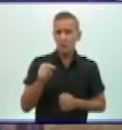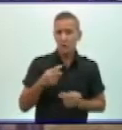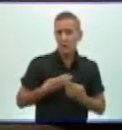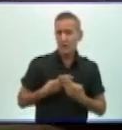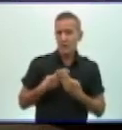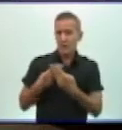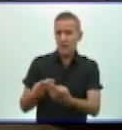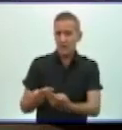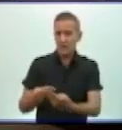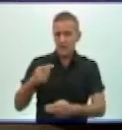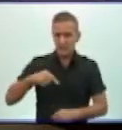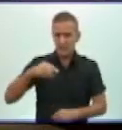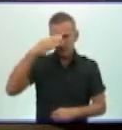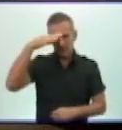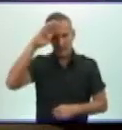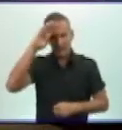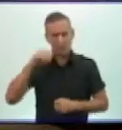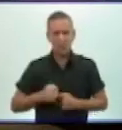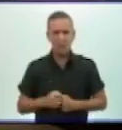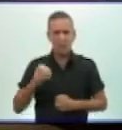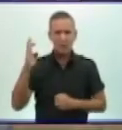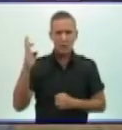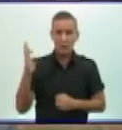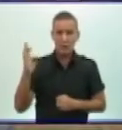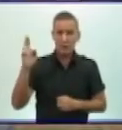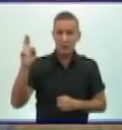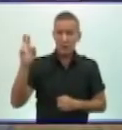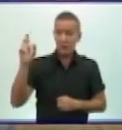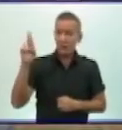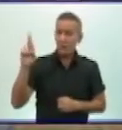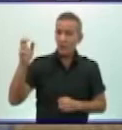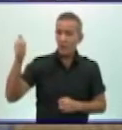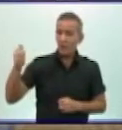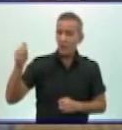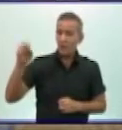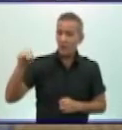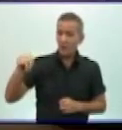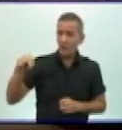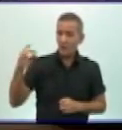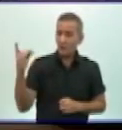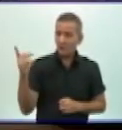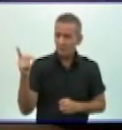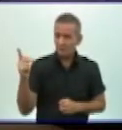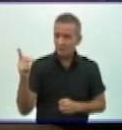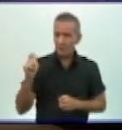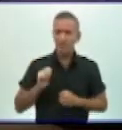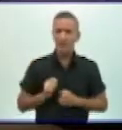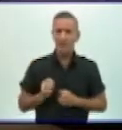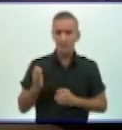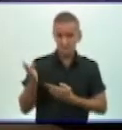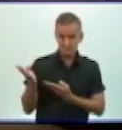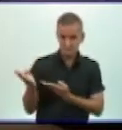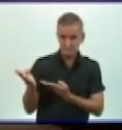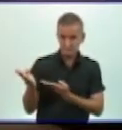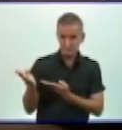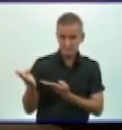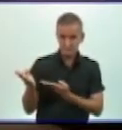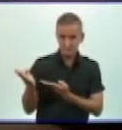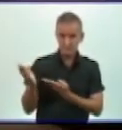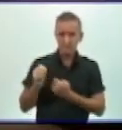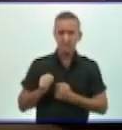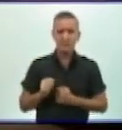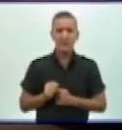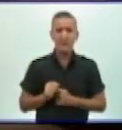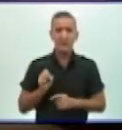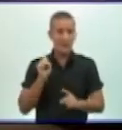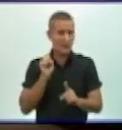hablará sobre los valores. Bienvenida, profesora. Muchas gracias por la invitación. Gracias a usted. Profesora, quisiera que